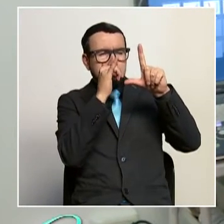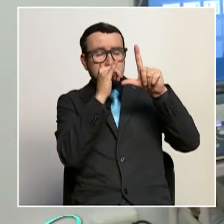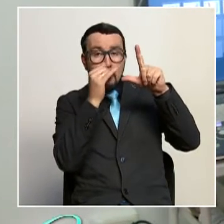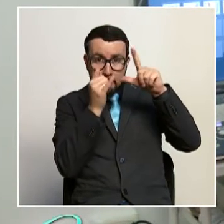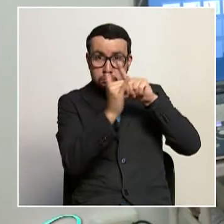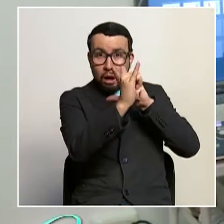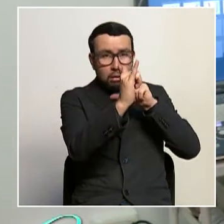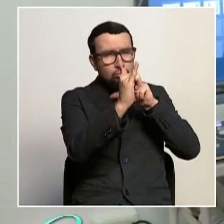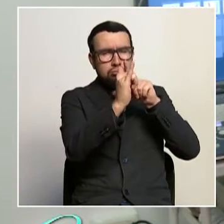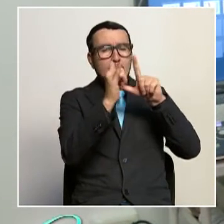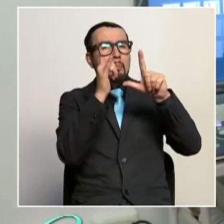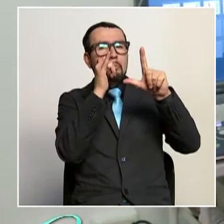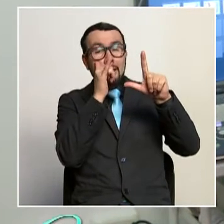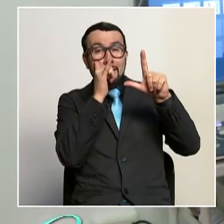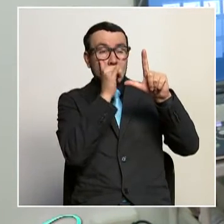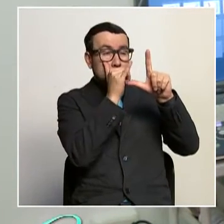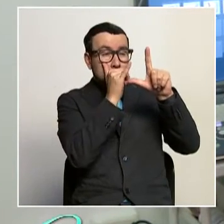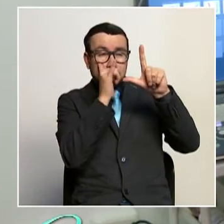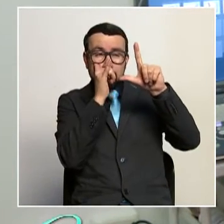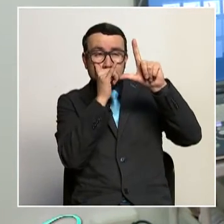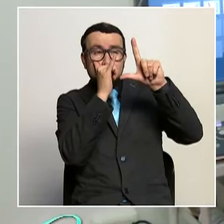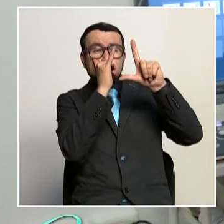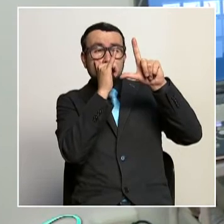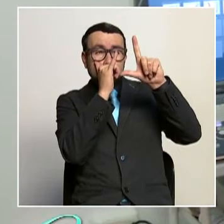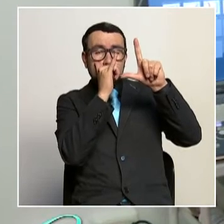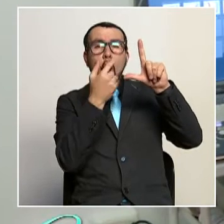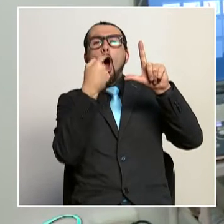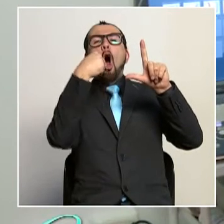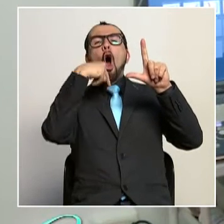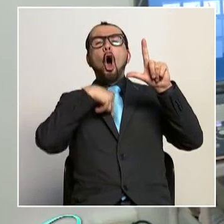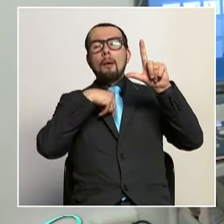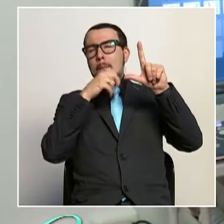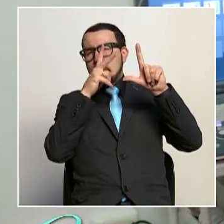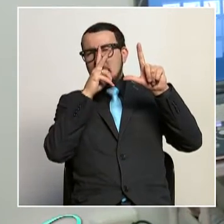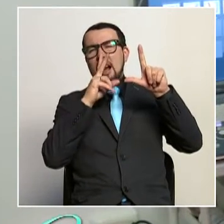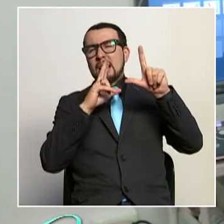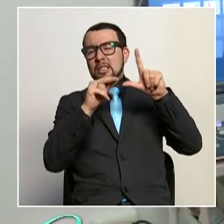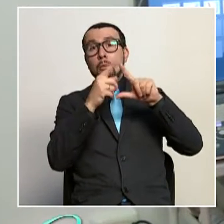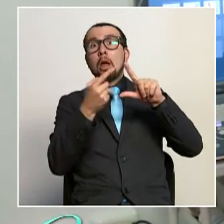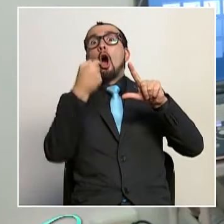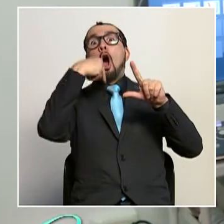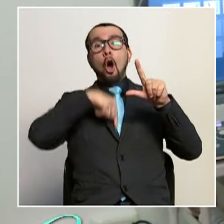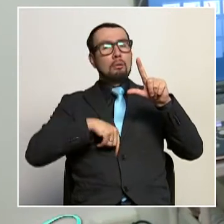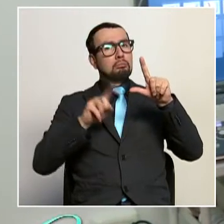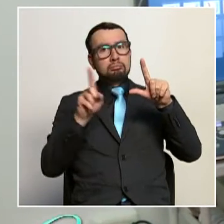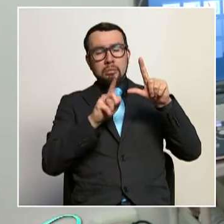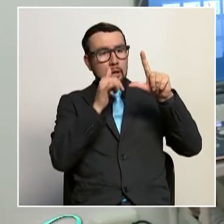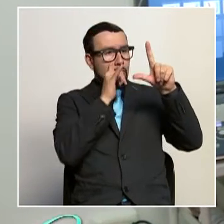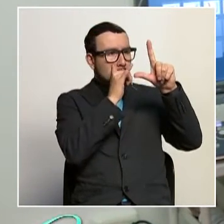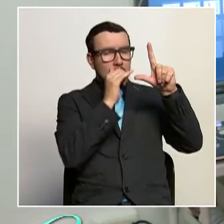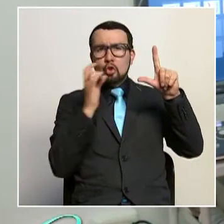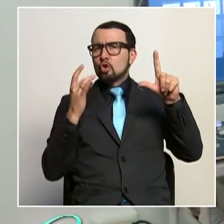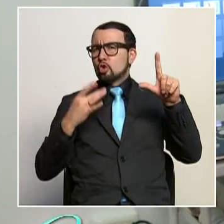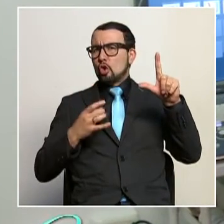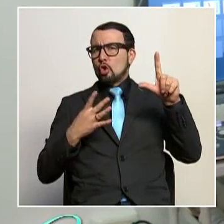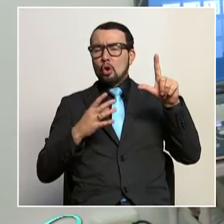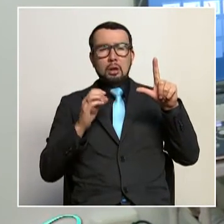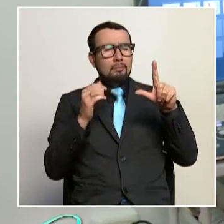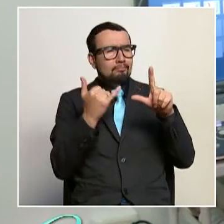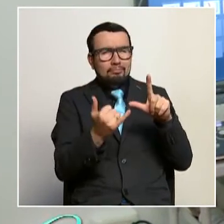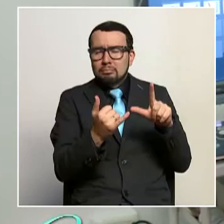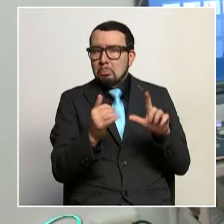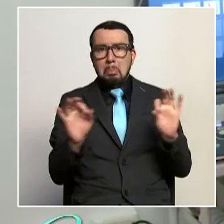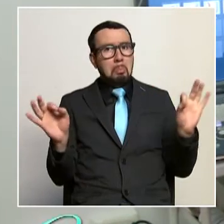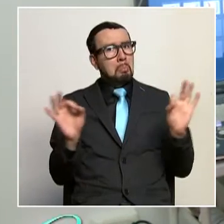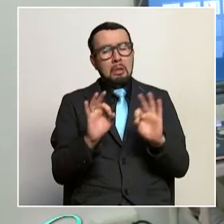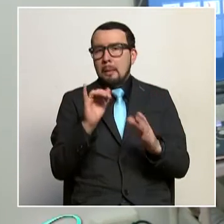O sea que es un examen endoscópico, pero sin realizar invasión al paciente. No es doloroso, no es molesto, la misma molestia